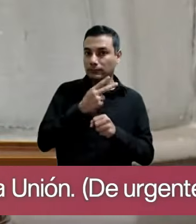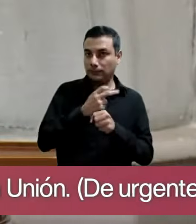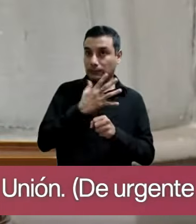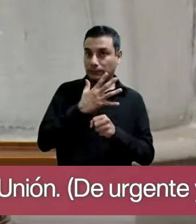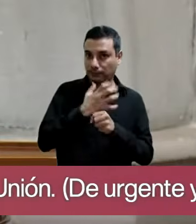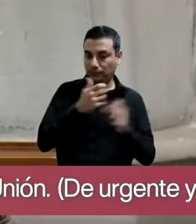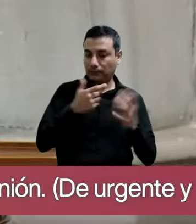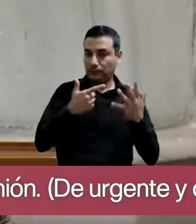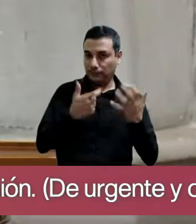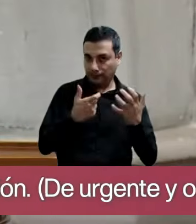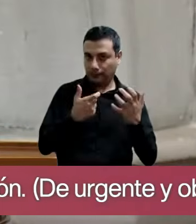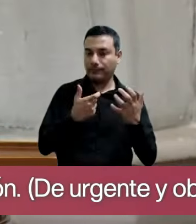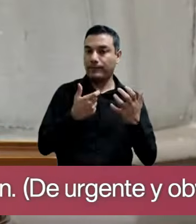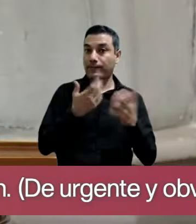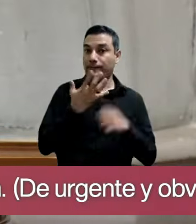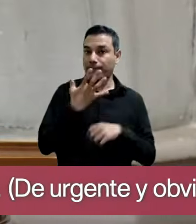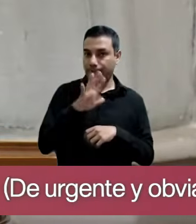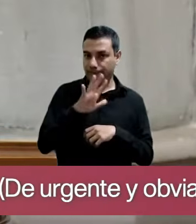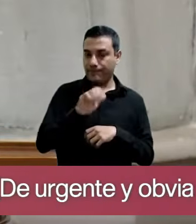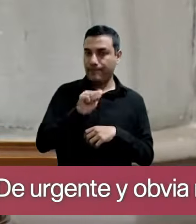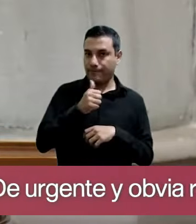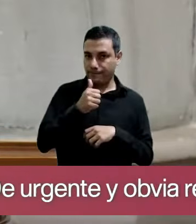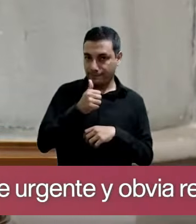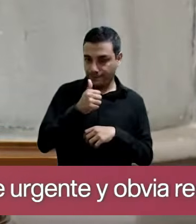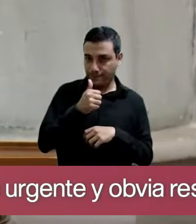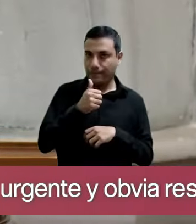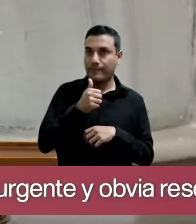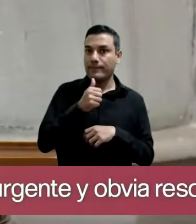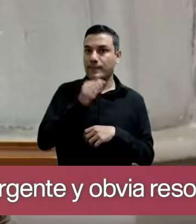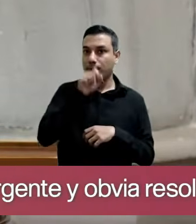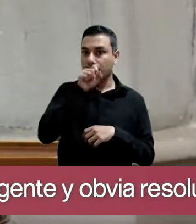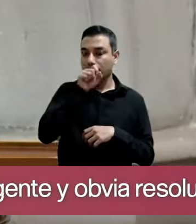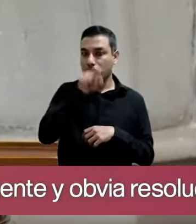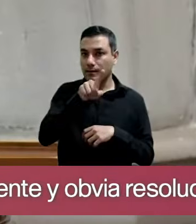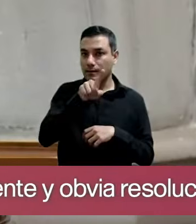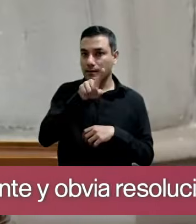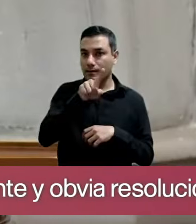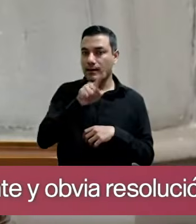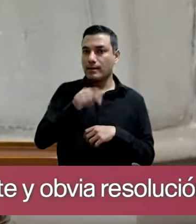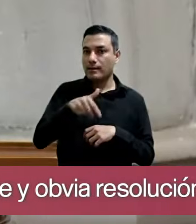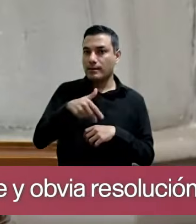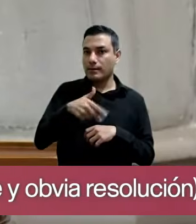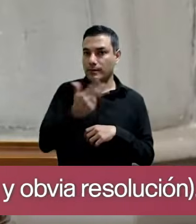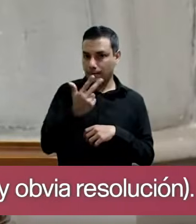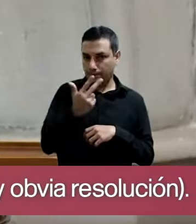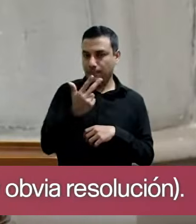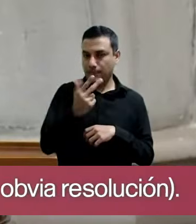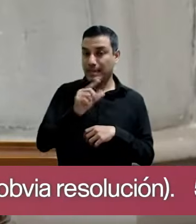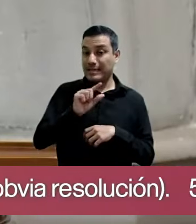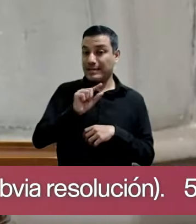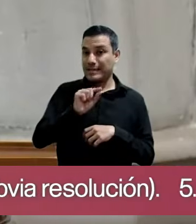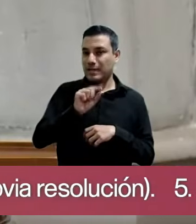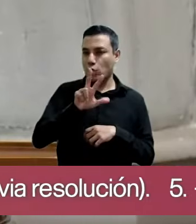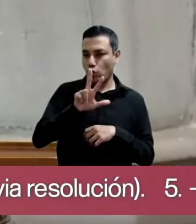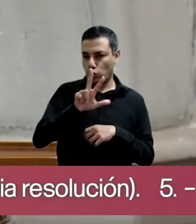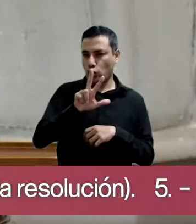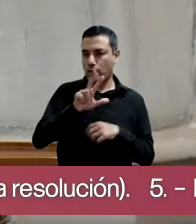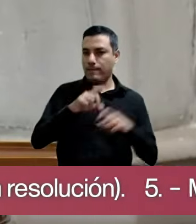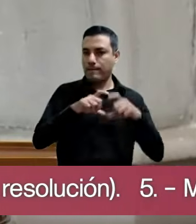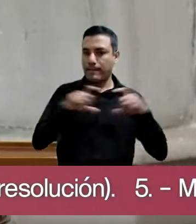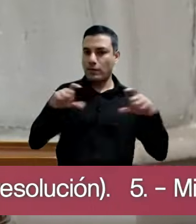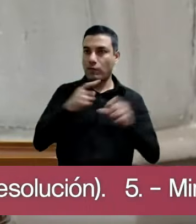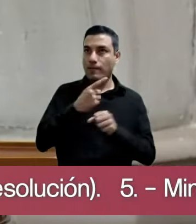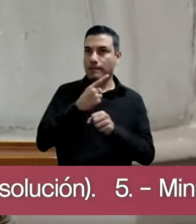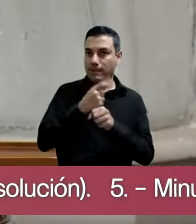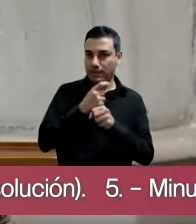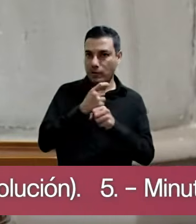quinta, séptima, décima, onceava y treceava y 78, párrafo primero, y